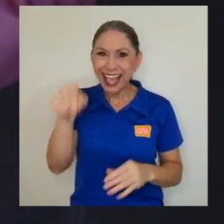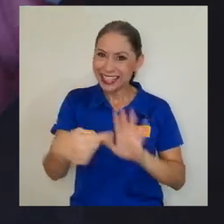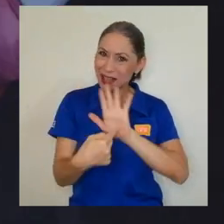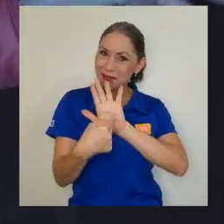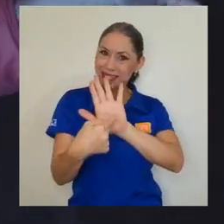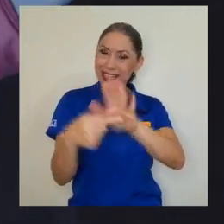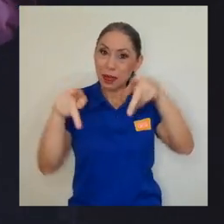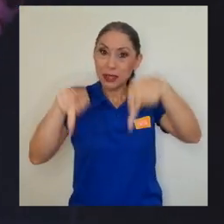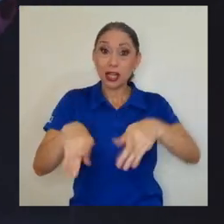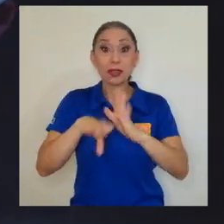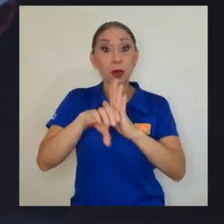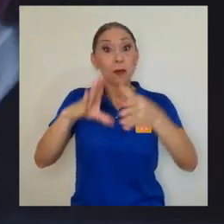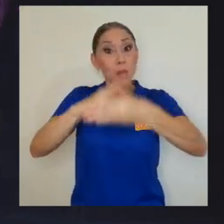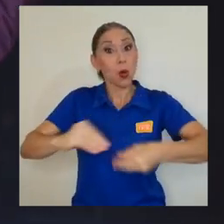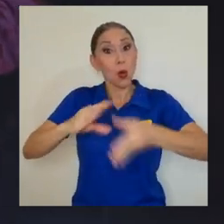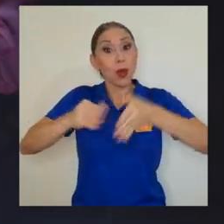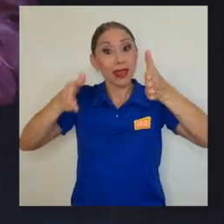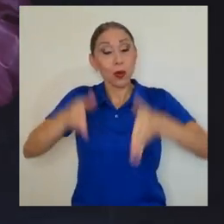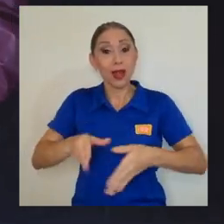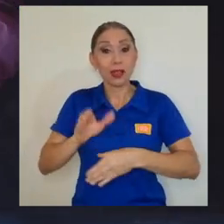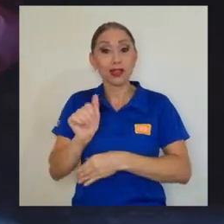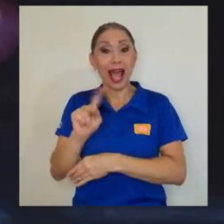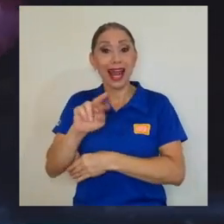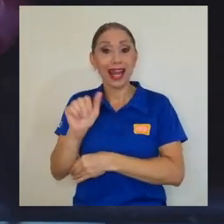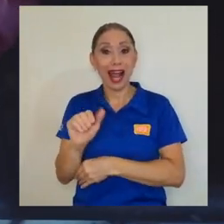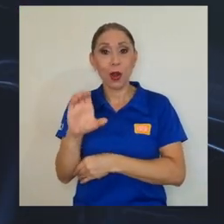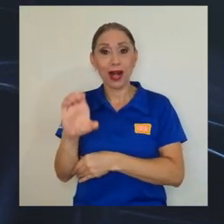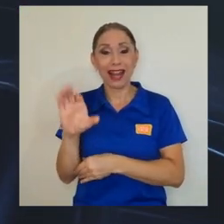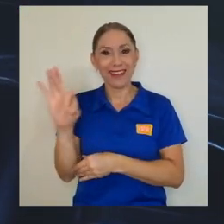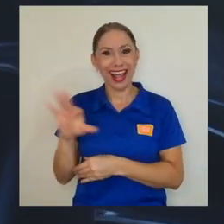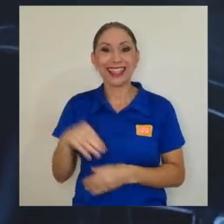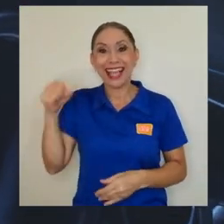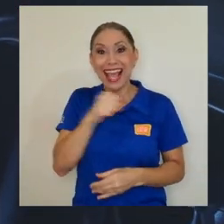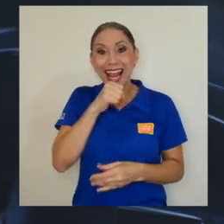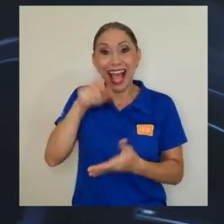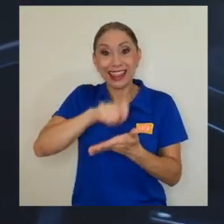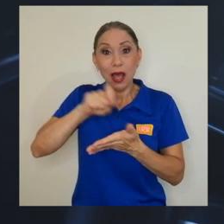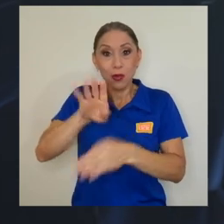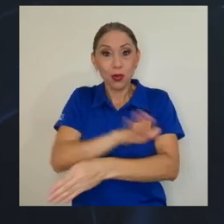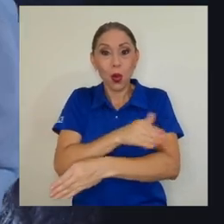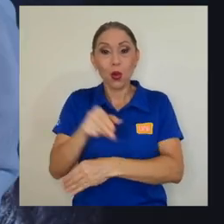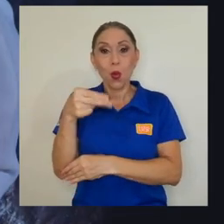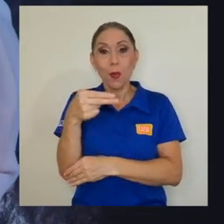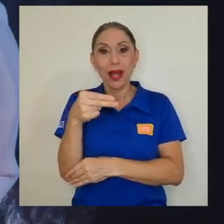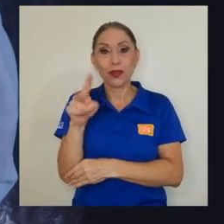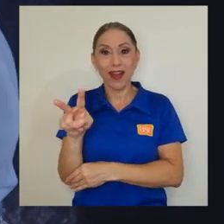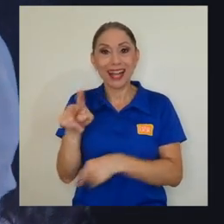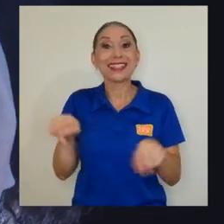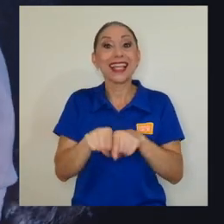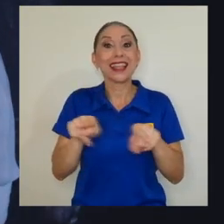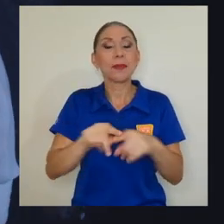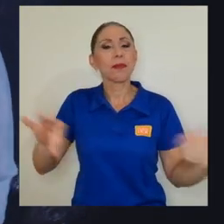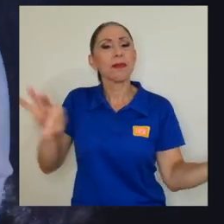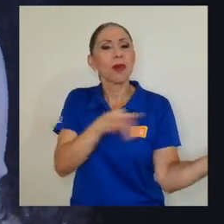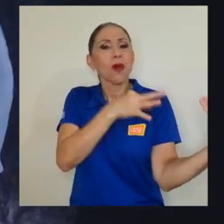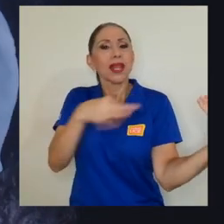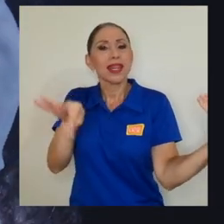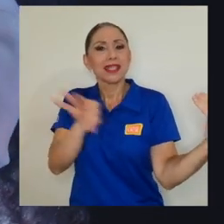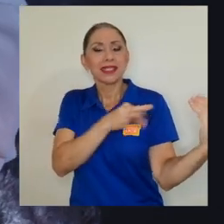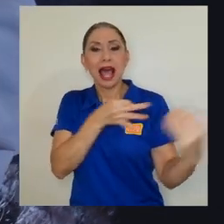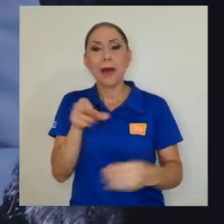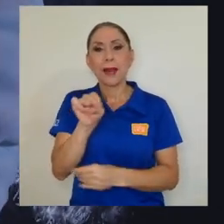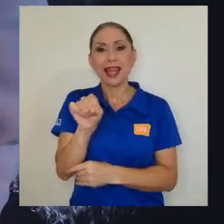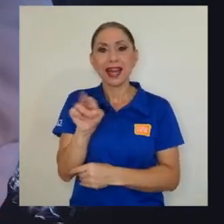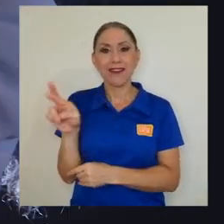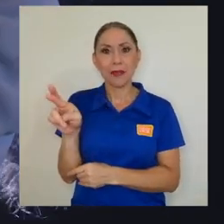presentado artistas como la narradora y cuentacuentos Ana Coralia Fernández, el cantautor Humberto Vargas y la violinista Mariana Ramírez.